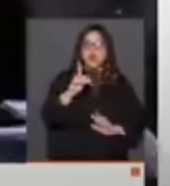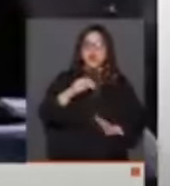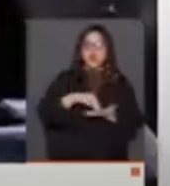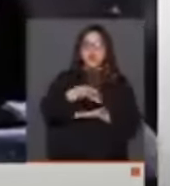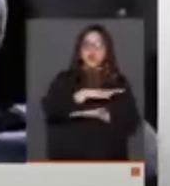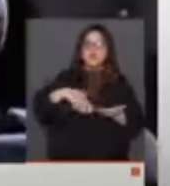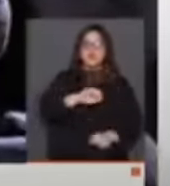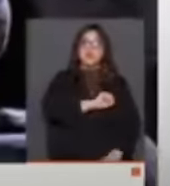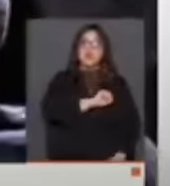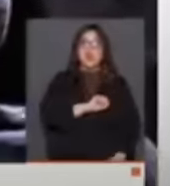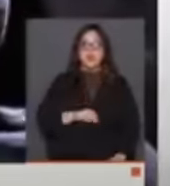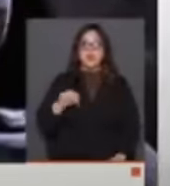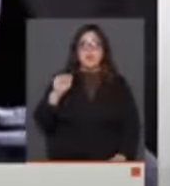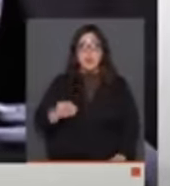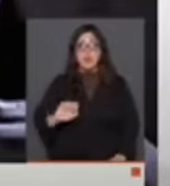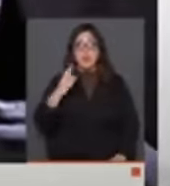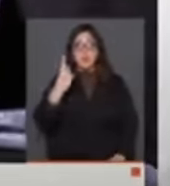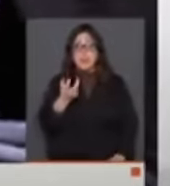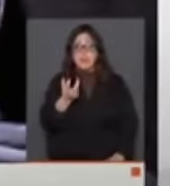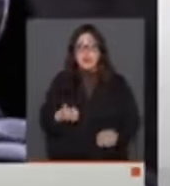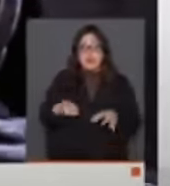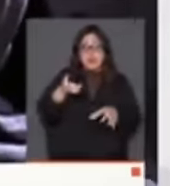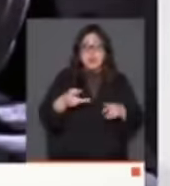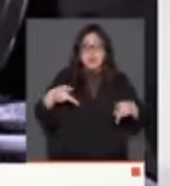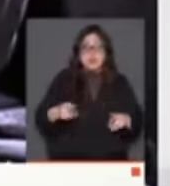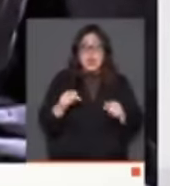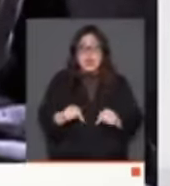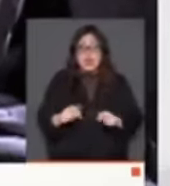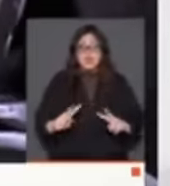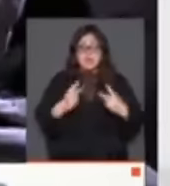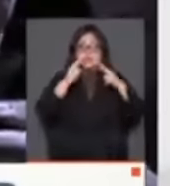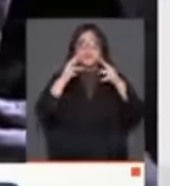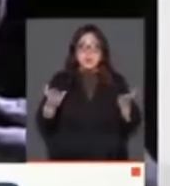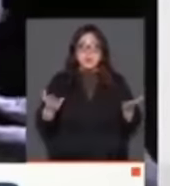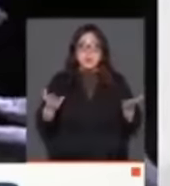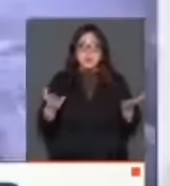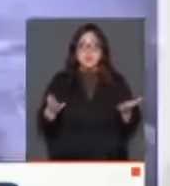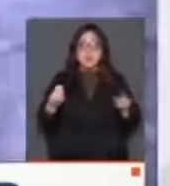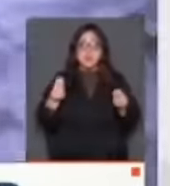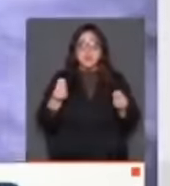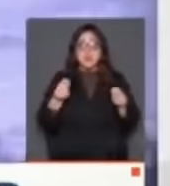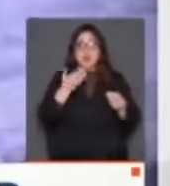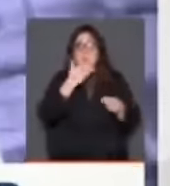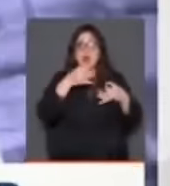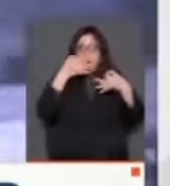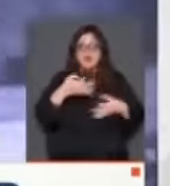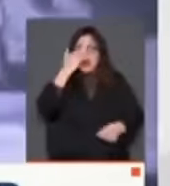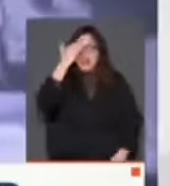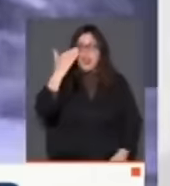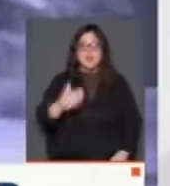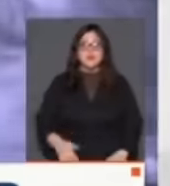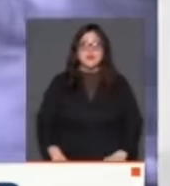¿no? Pusimos la primera piedra hoy día de aquí de Costanera Center y no podría ser día mejor hoy día.